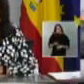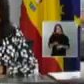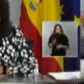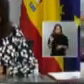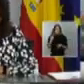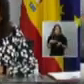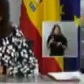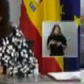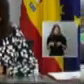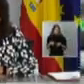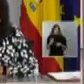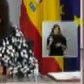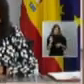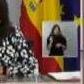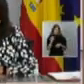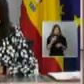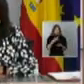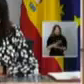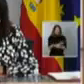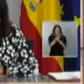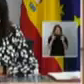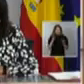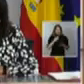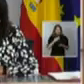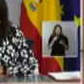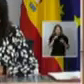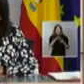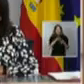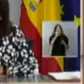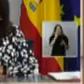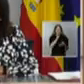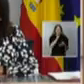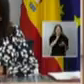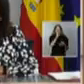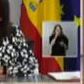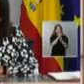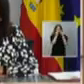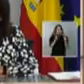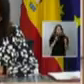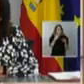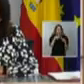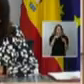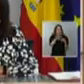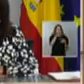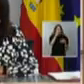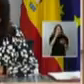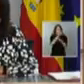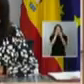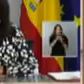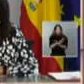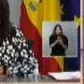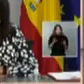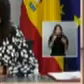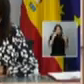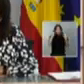que de momento no se contempla. En principio, lo que va al Consejo de Ministros son las medidas que tienen por finalidad garantizar